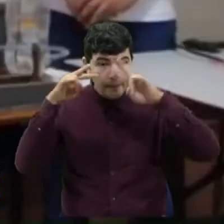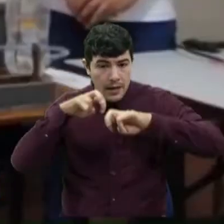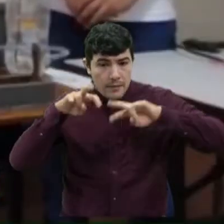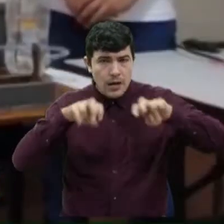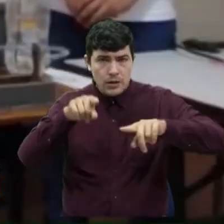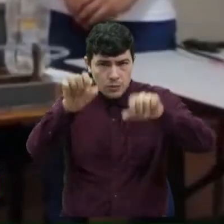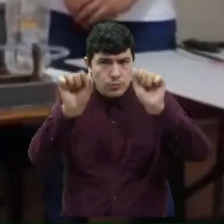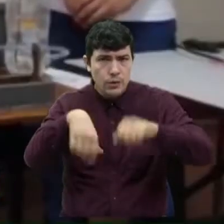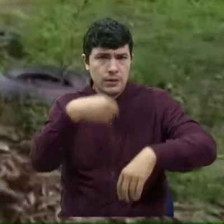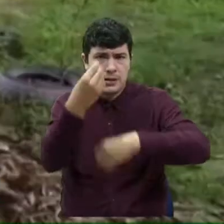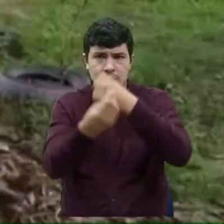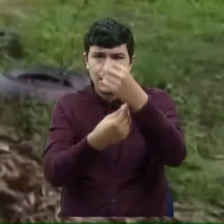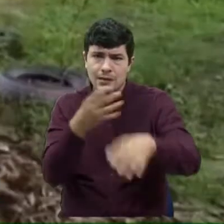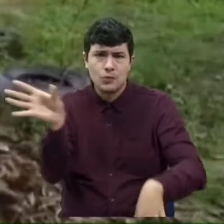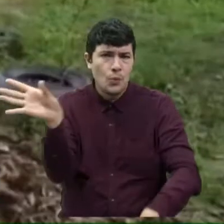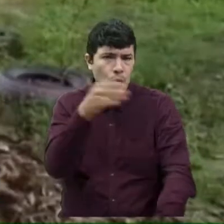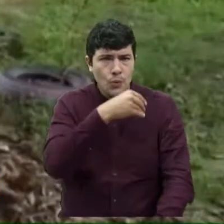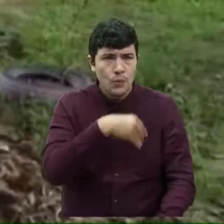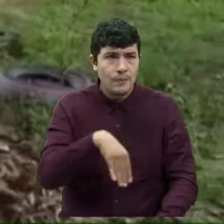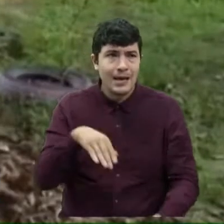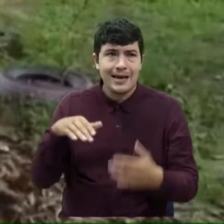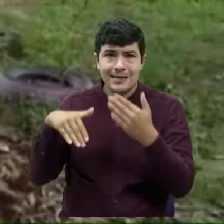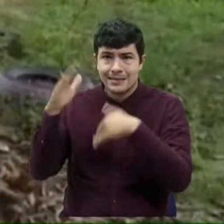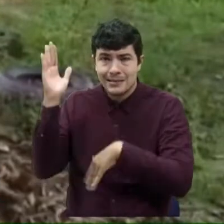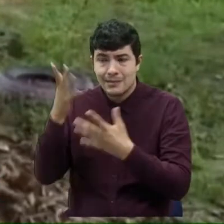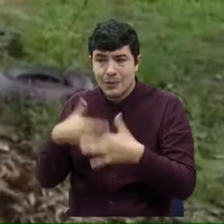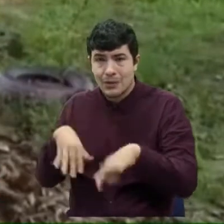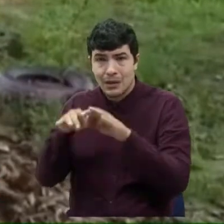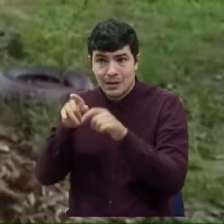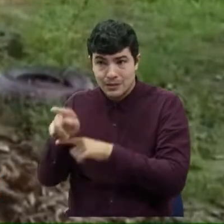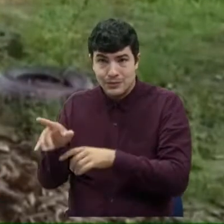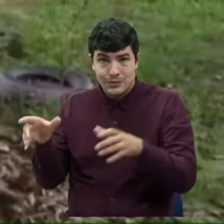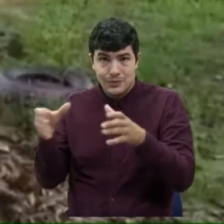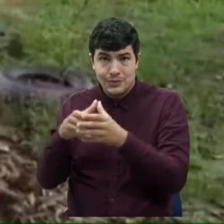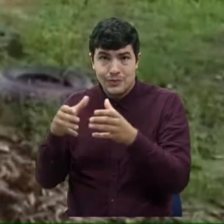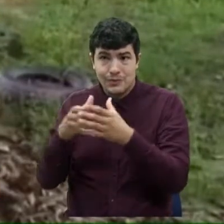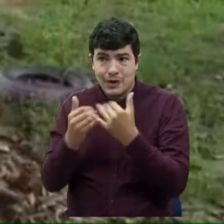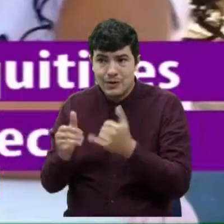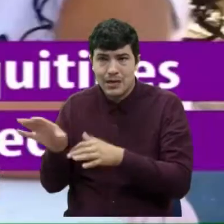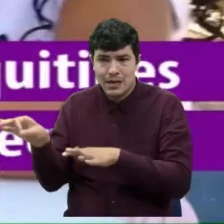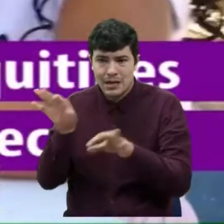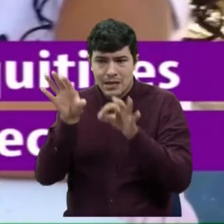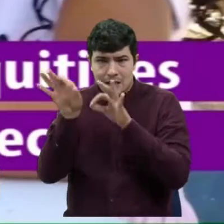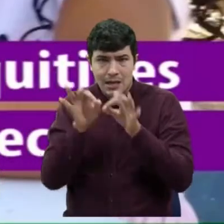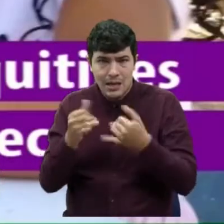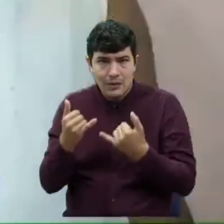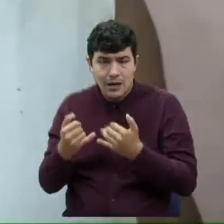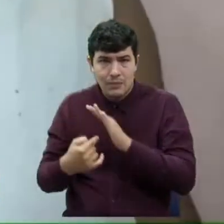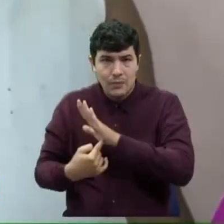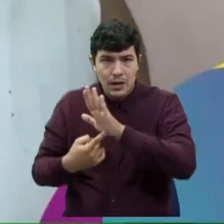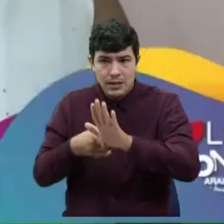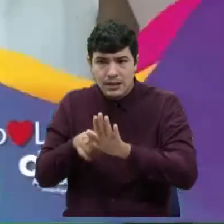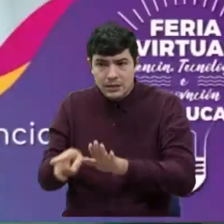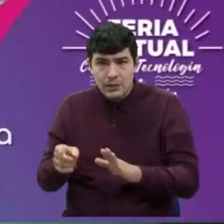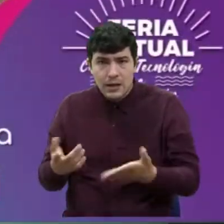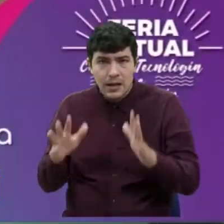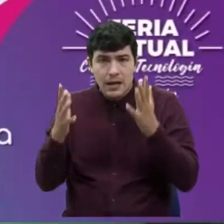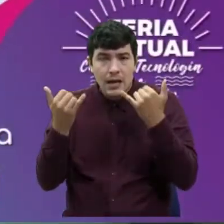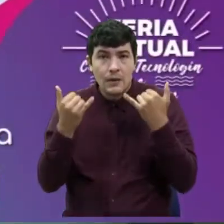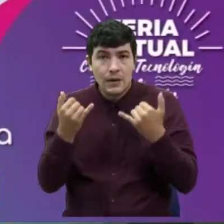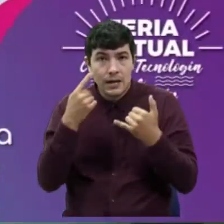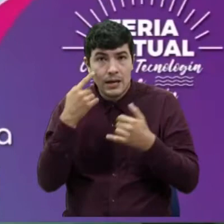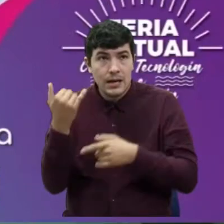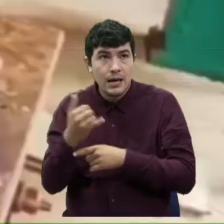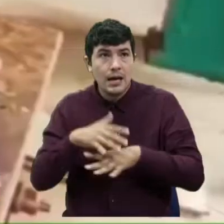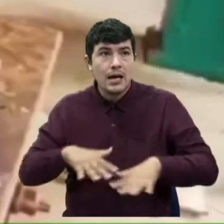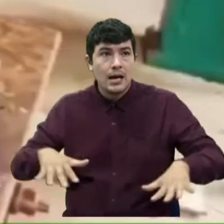hacer todos. Y máxime que en la mayoría de los grupos que se seleccionaron y que se presentaron en la feria son de